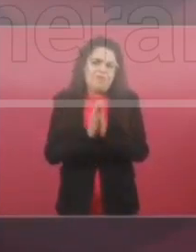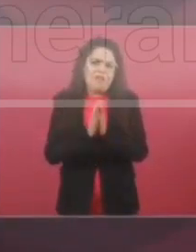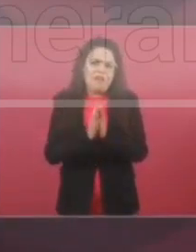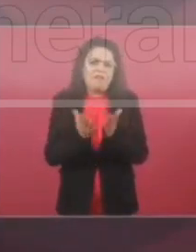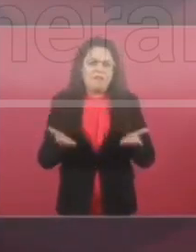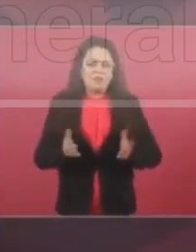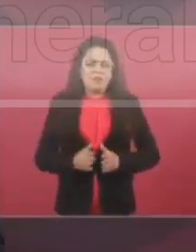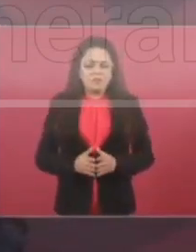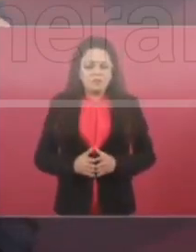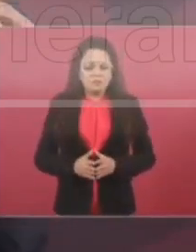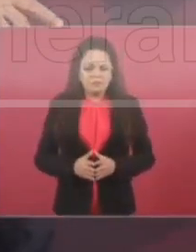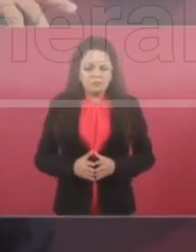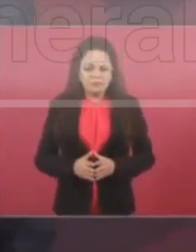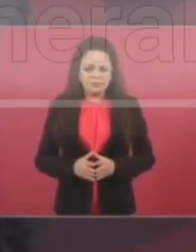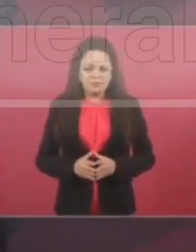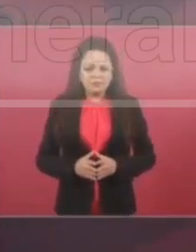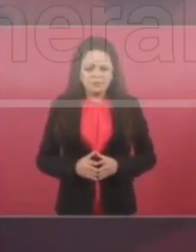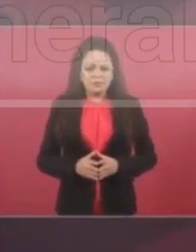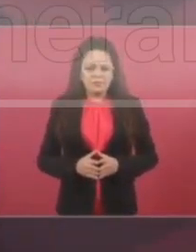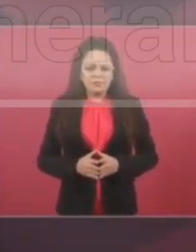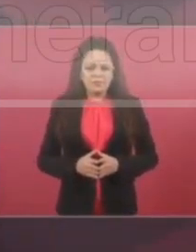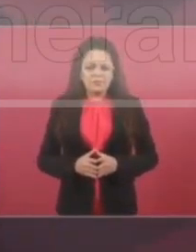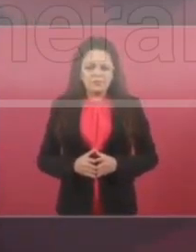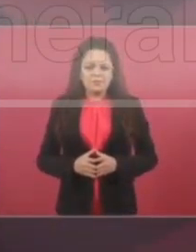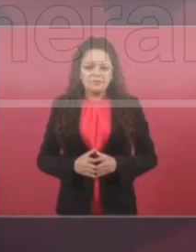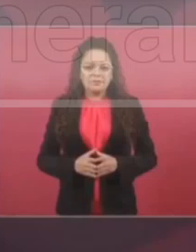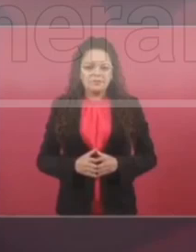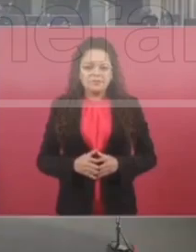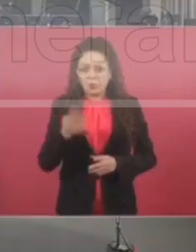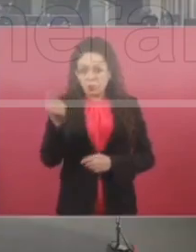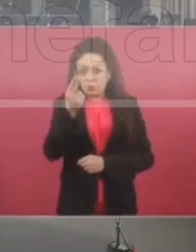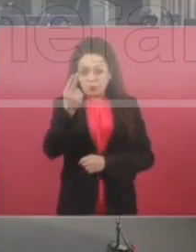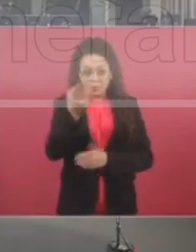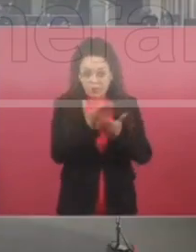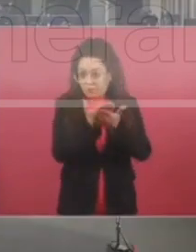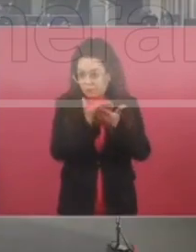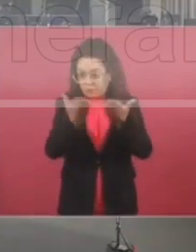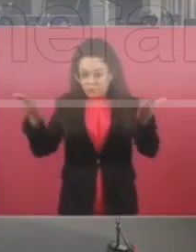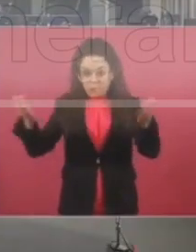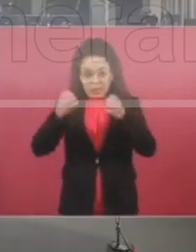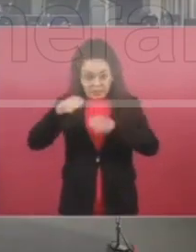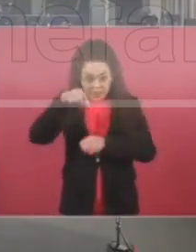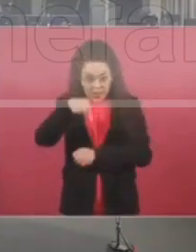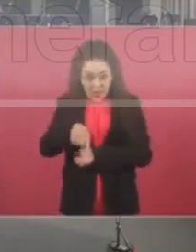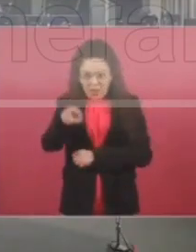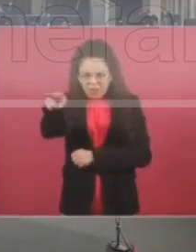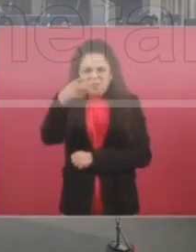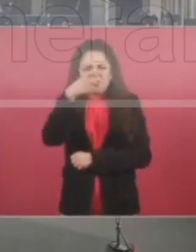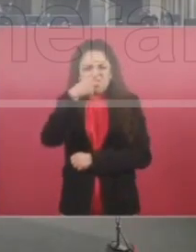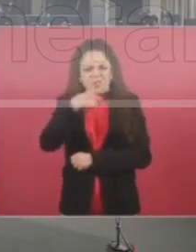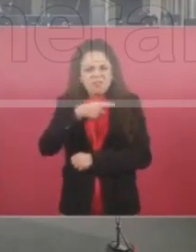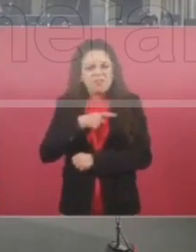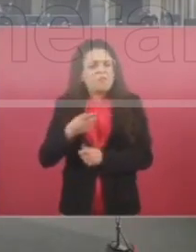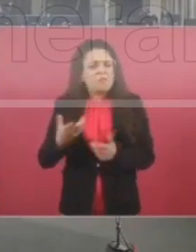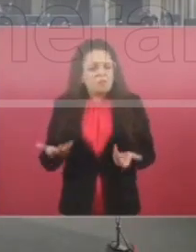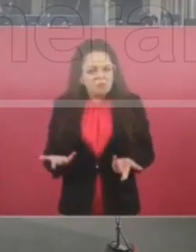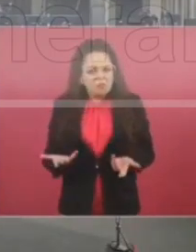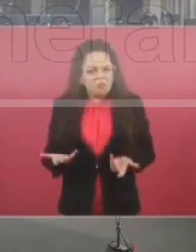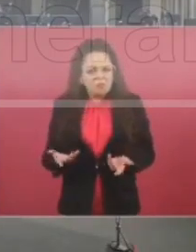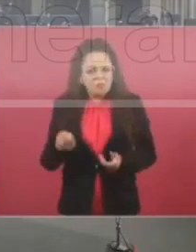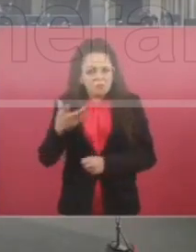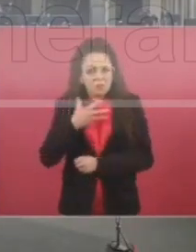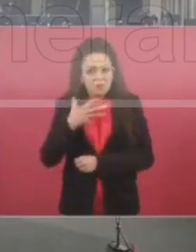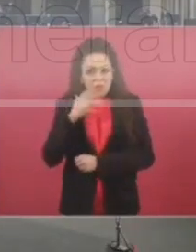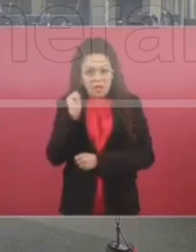Que desde hace mucho sí mostraba inconformidad, pero no a ese grado de ir a Palacio y y querer reventar, porque si hubo periodistas que